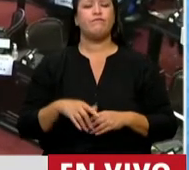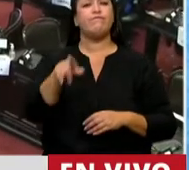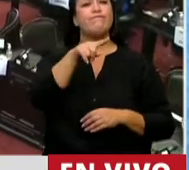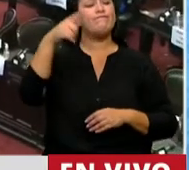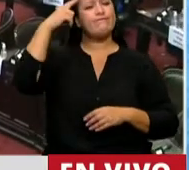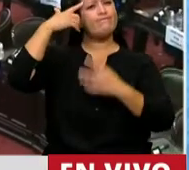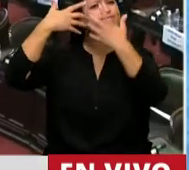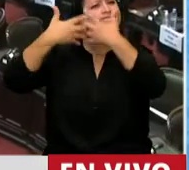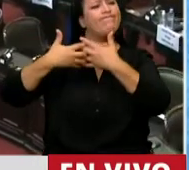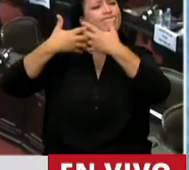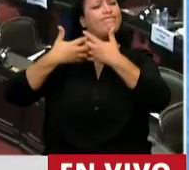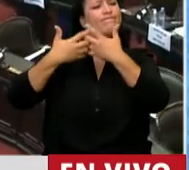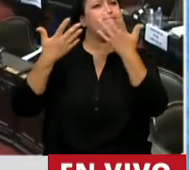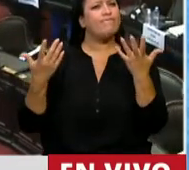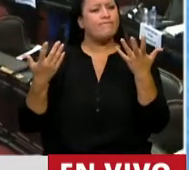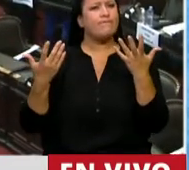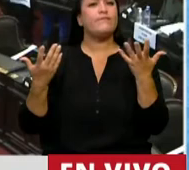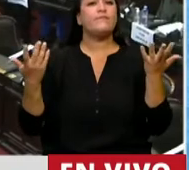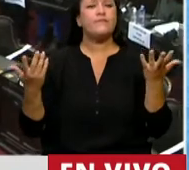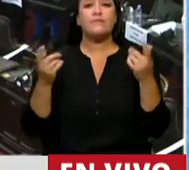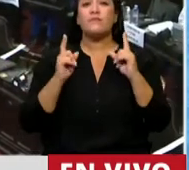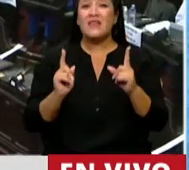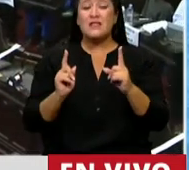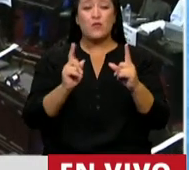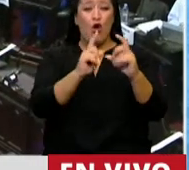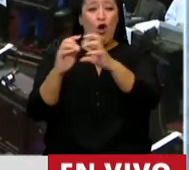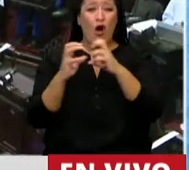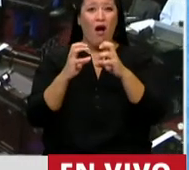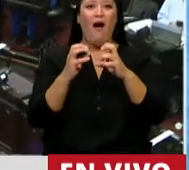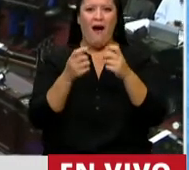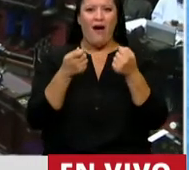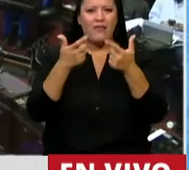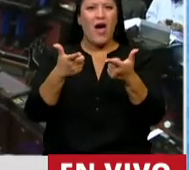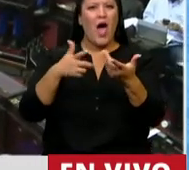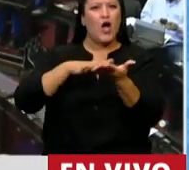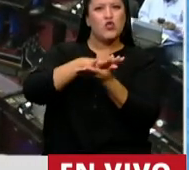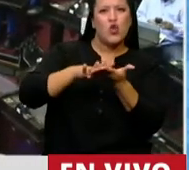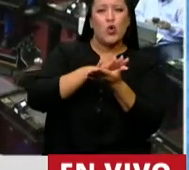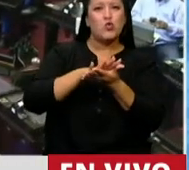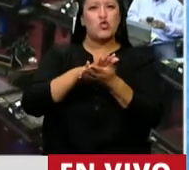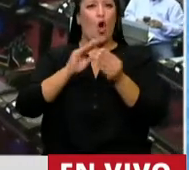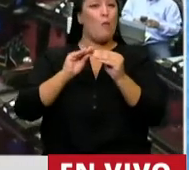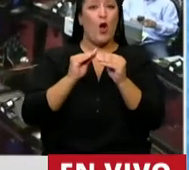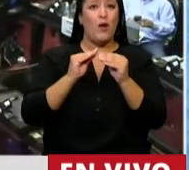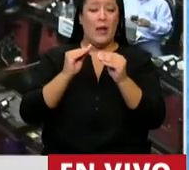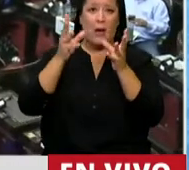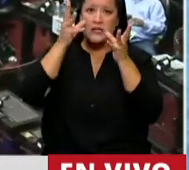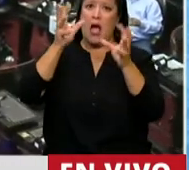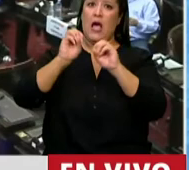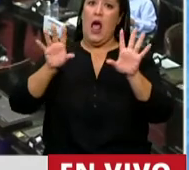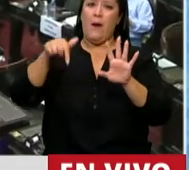reflexionar si el mismo contribuye realmente a solucionar los gravísimos problemas que los